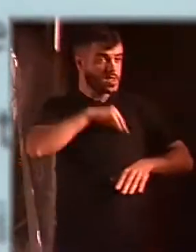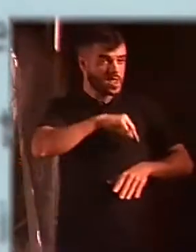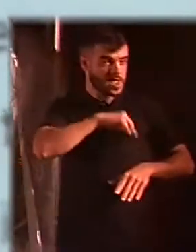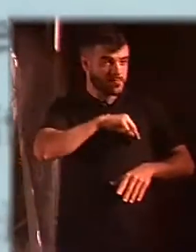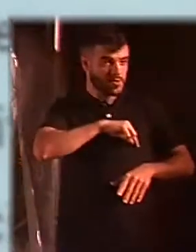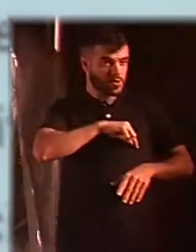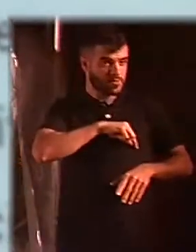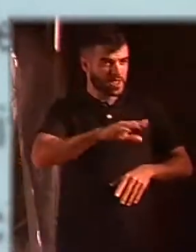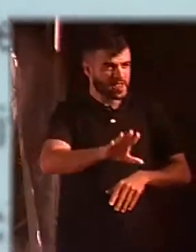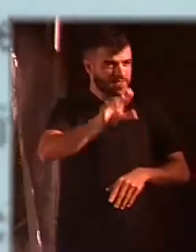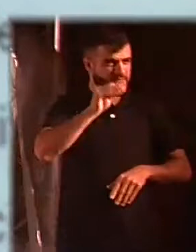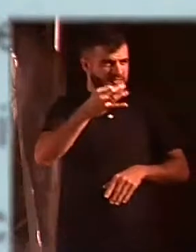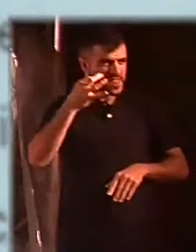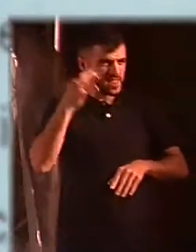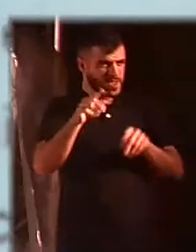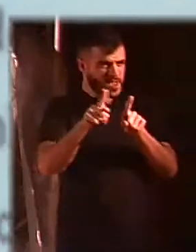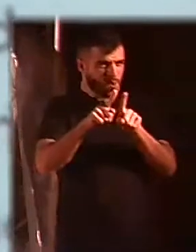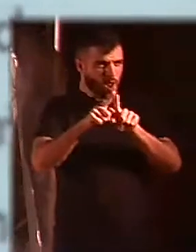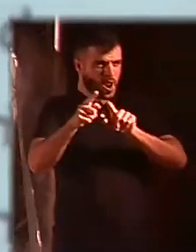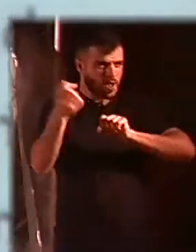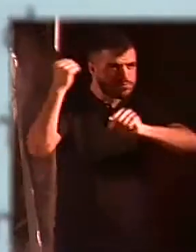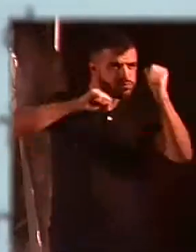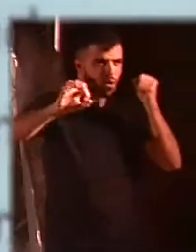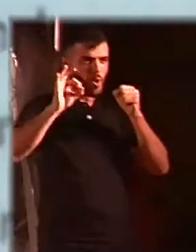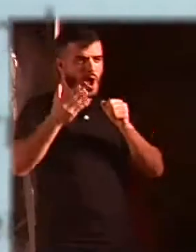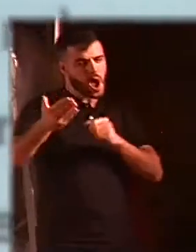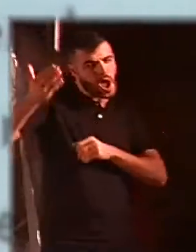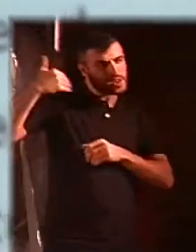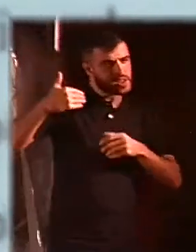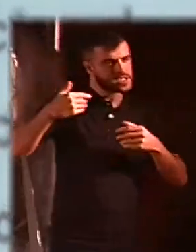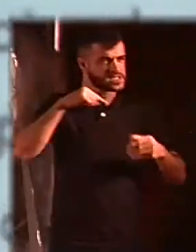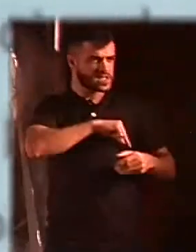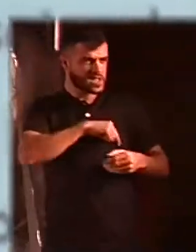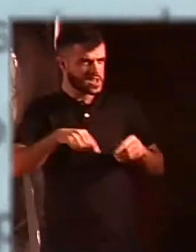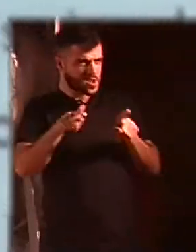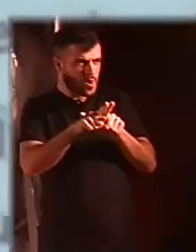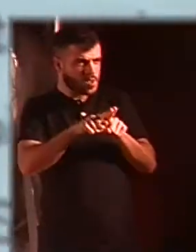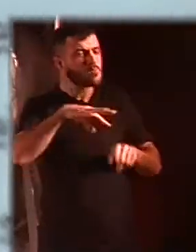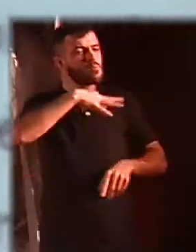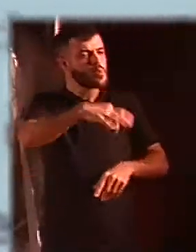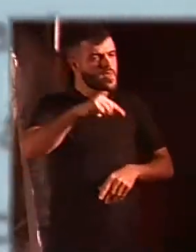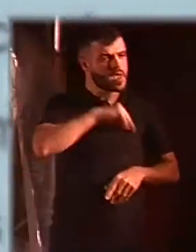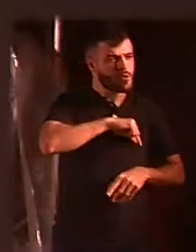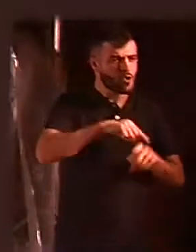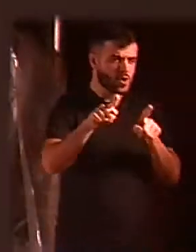de simularla o haberla vivido antes? ¿Se puede simular una emoción?